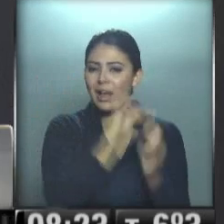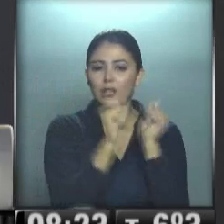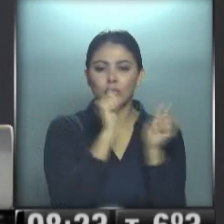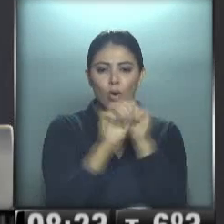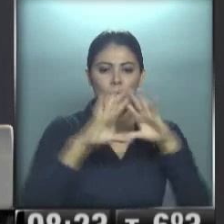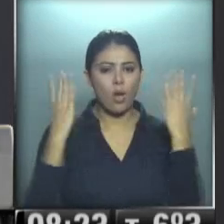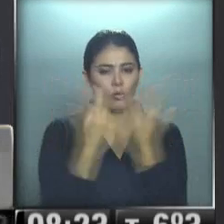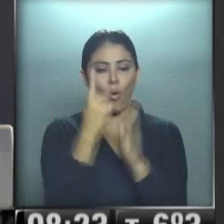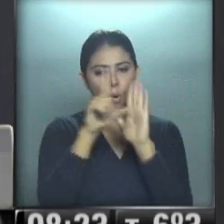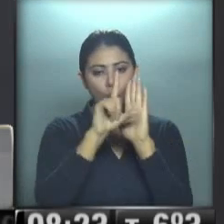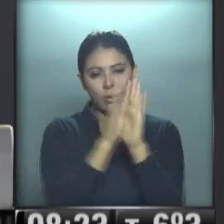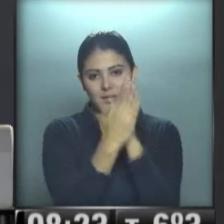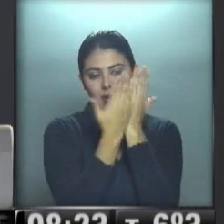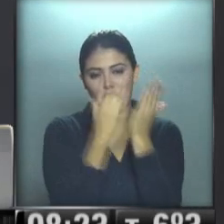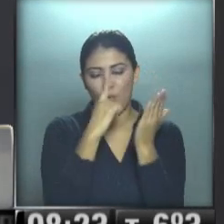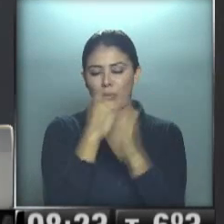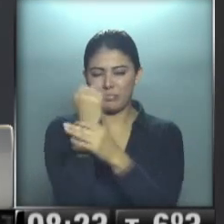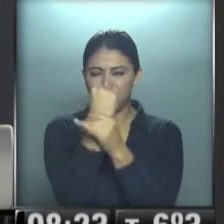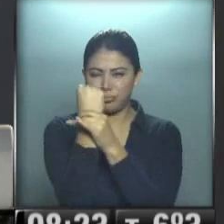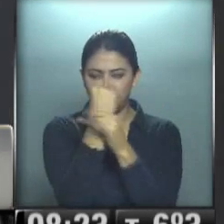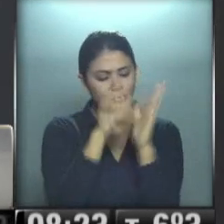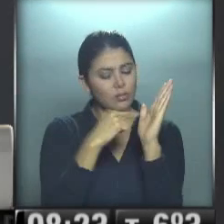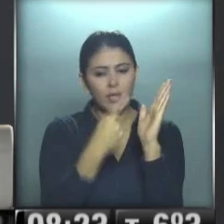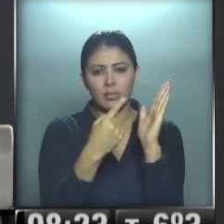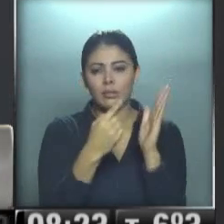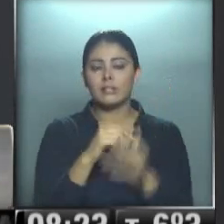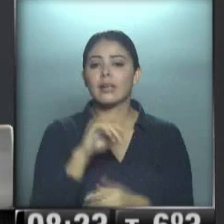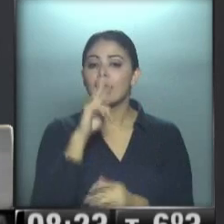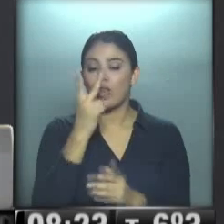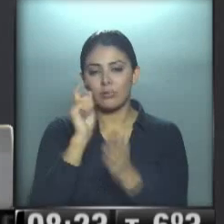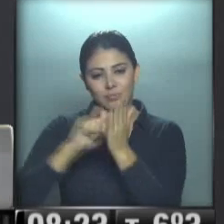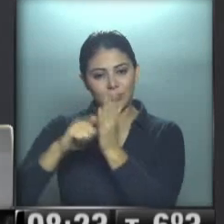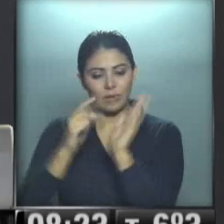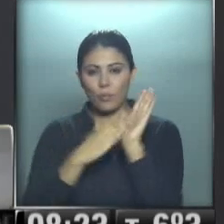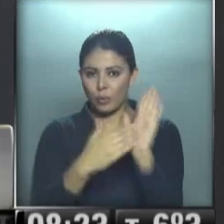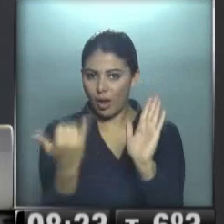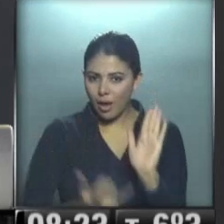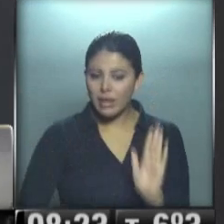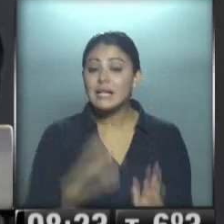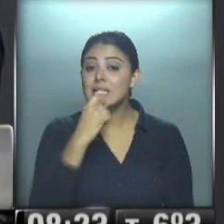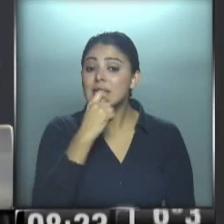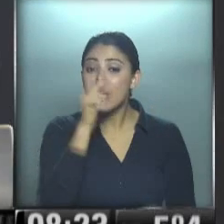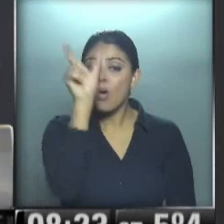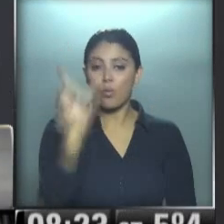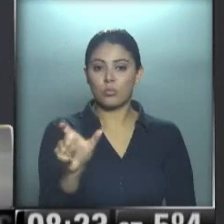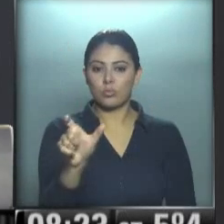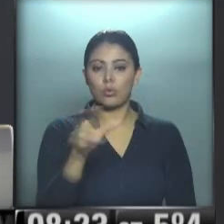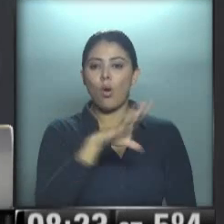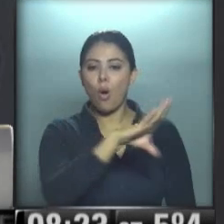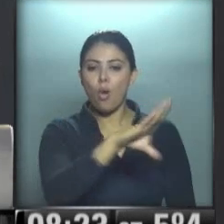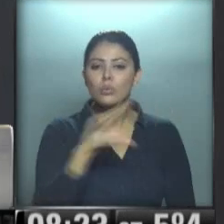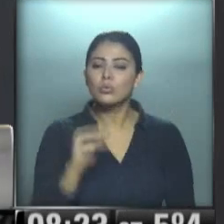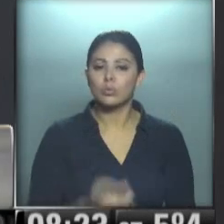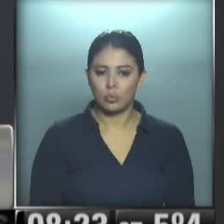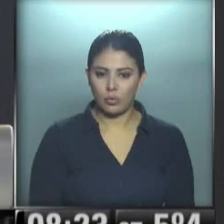y hay un libro de kenneth rogoff y carmen reija que también lo prueba si uno lo toma en